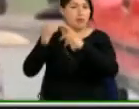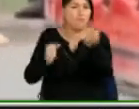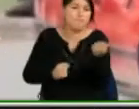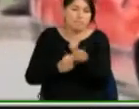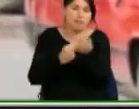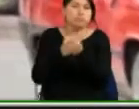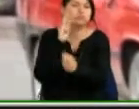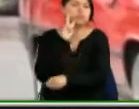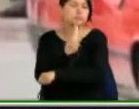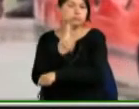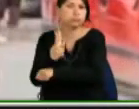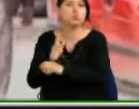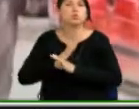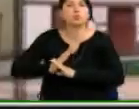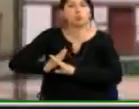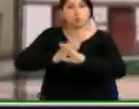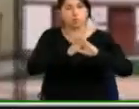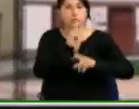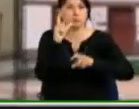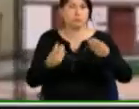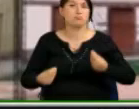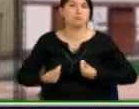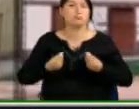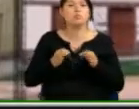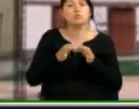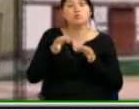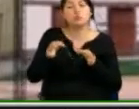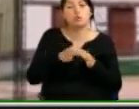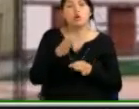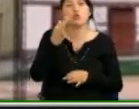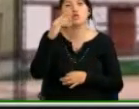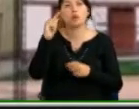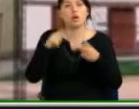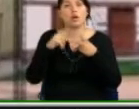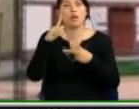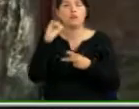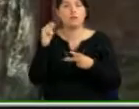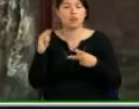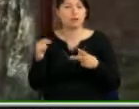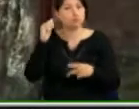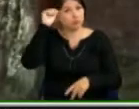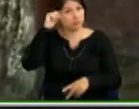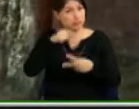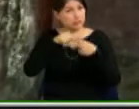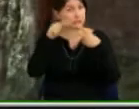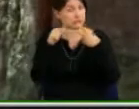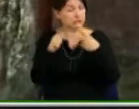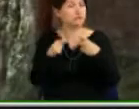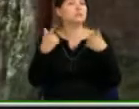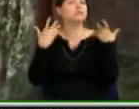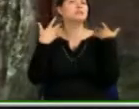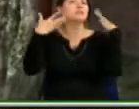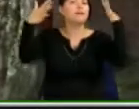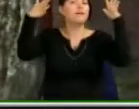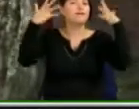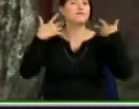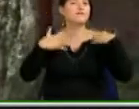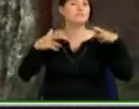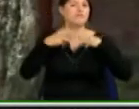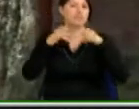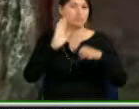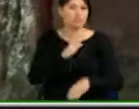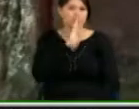apoyar la vigilancia y la seguridad de los habitantes de los municipios de Toledo y La Bateca, que recordemos están celebrando las